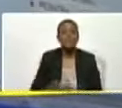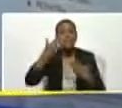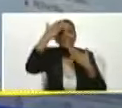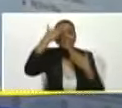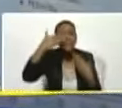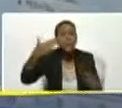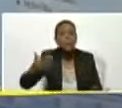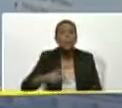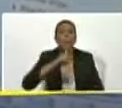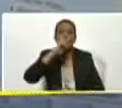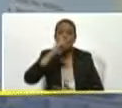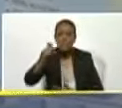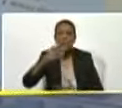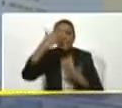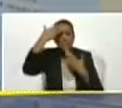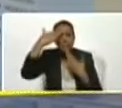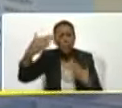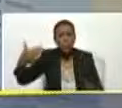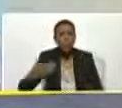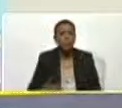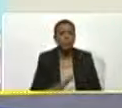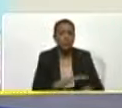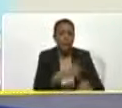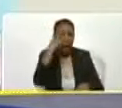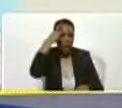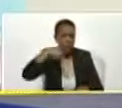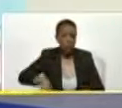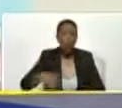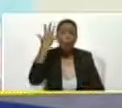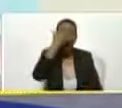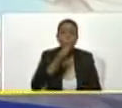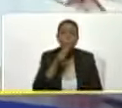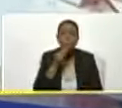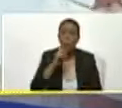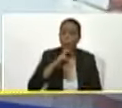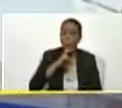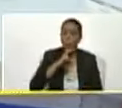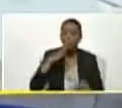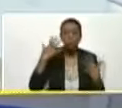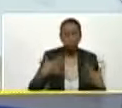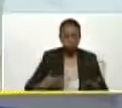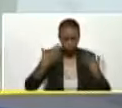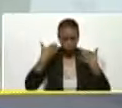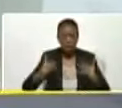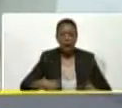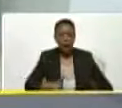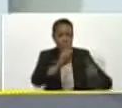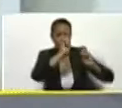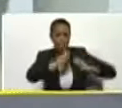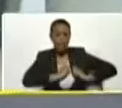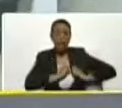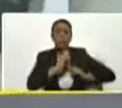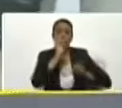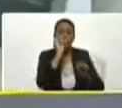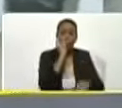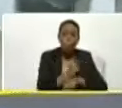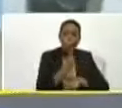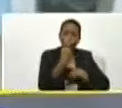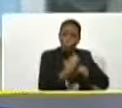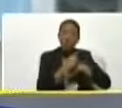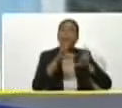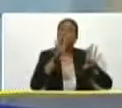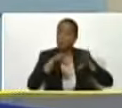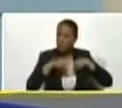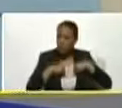entonces Saludos presidente aquí está su juventud de oro recibiendo su mandato aquí nos encontramos